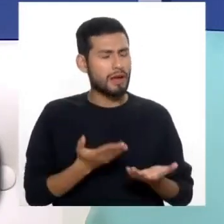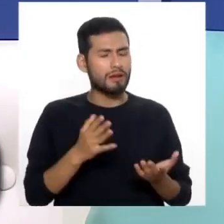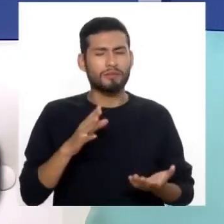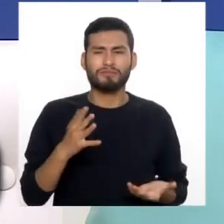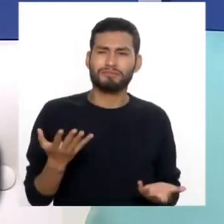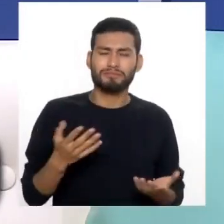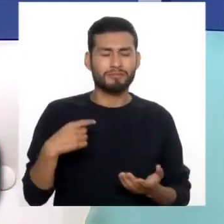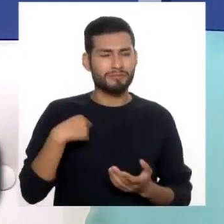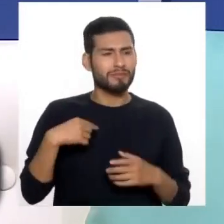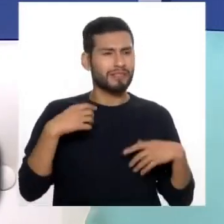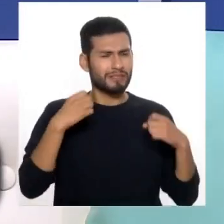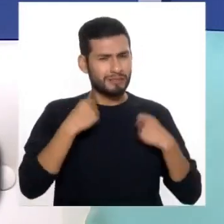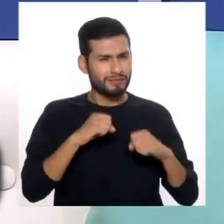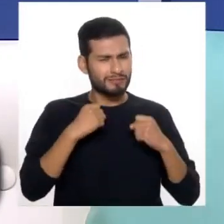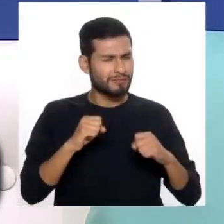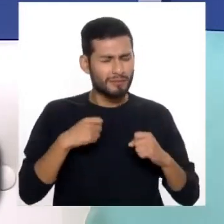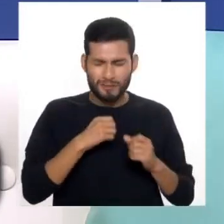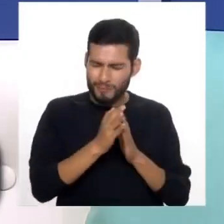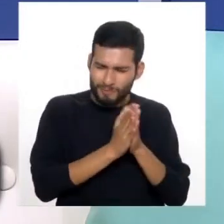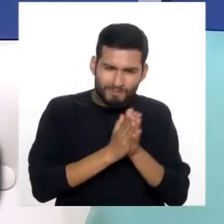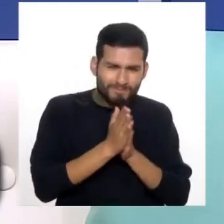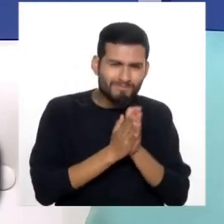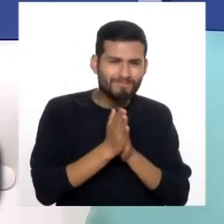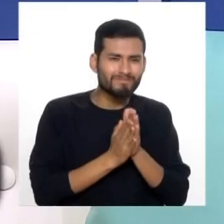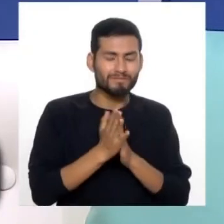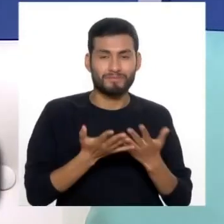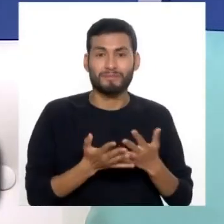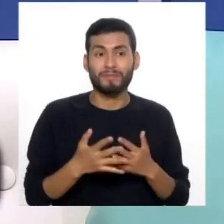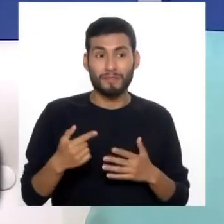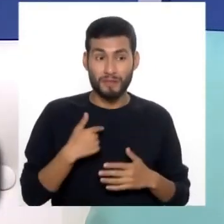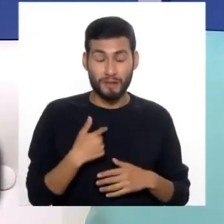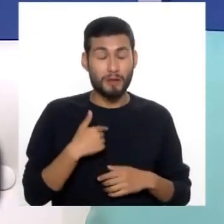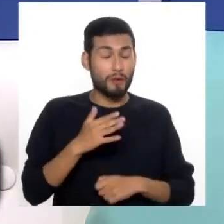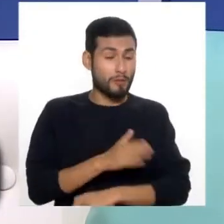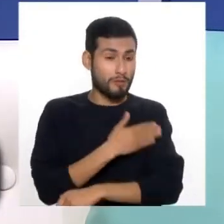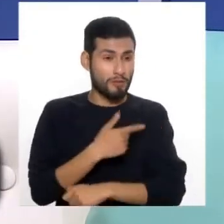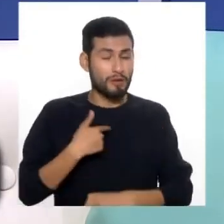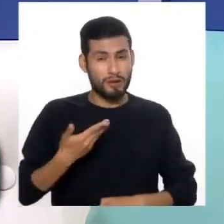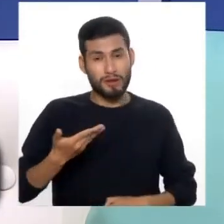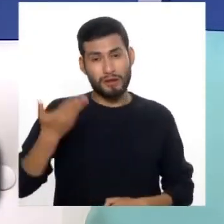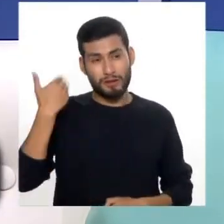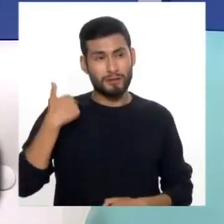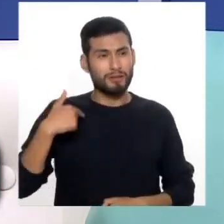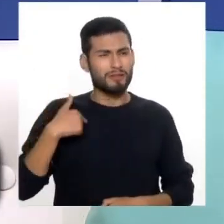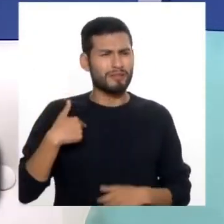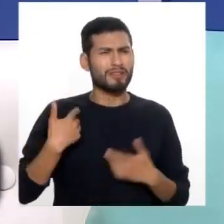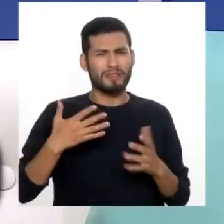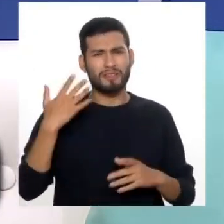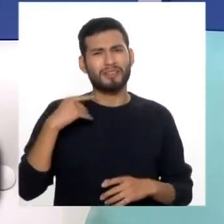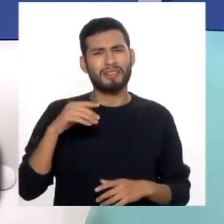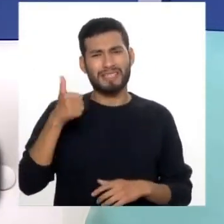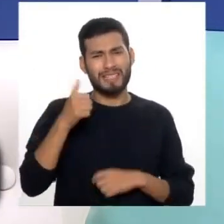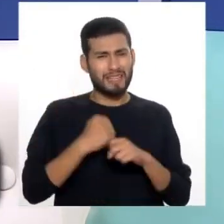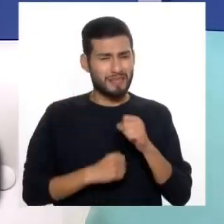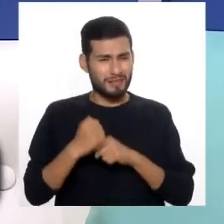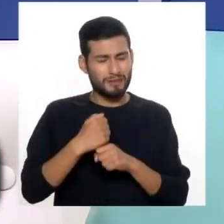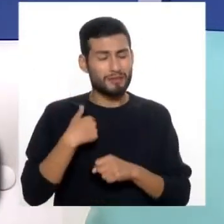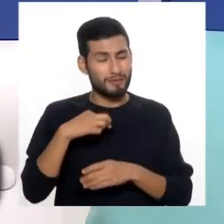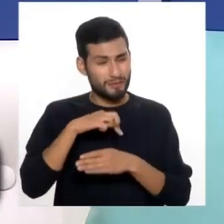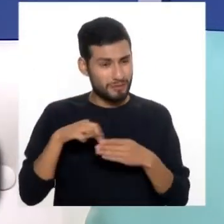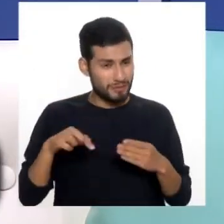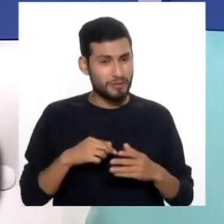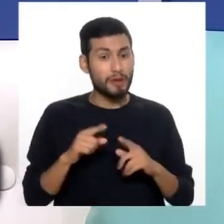que logramos hacer las cosas con tanta pasión. Me dedico a la música desde hace más de 10 años